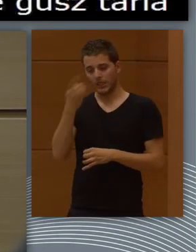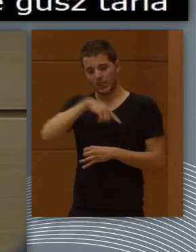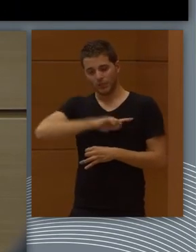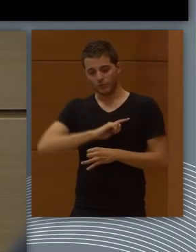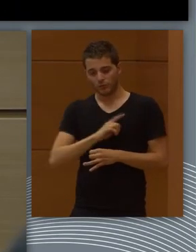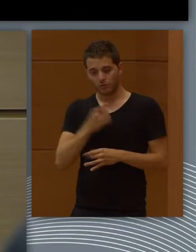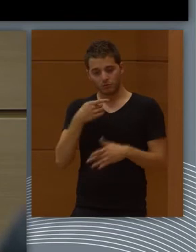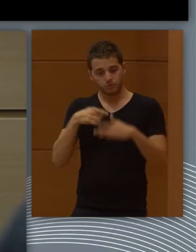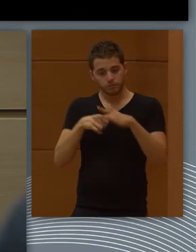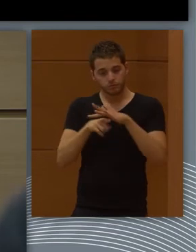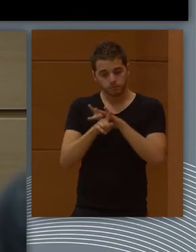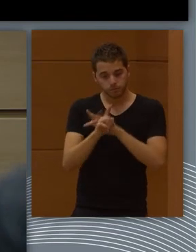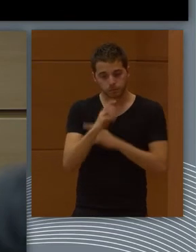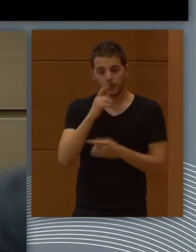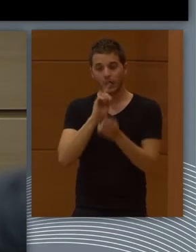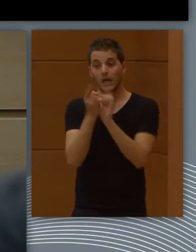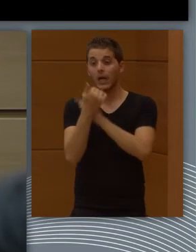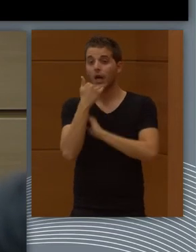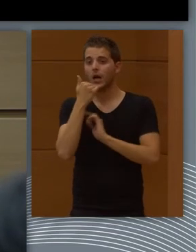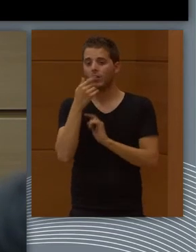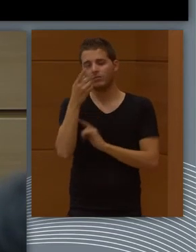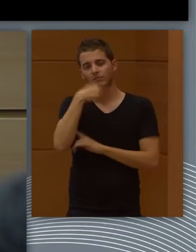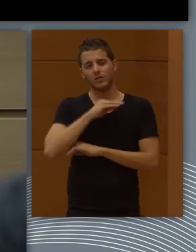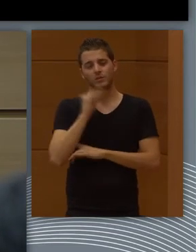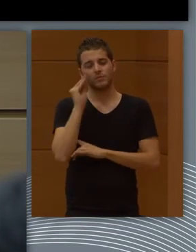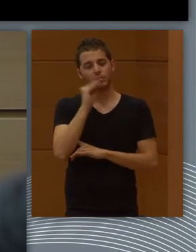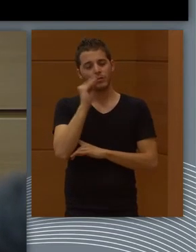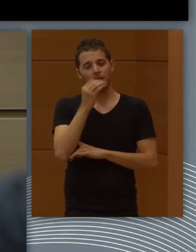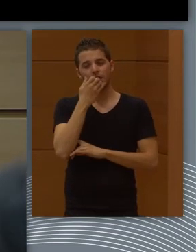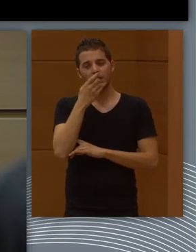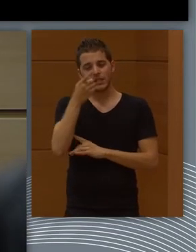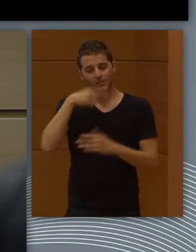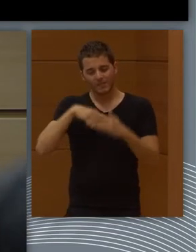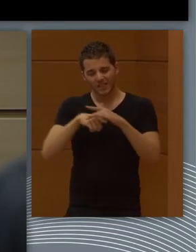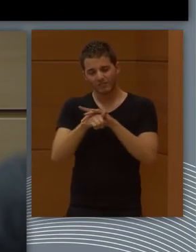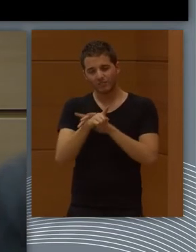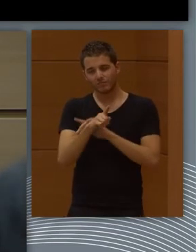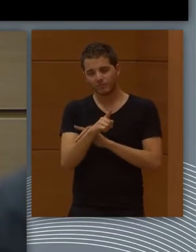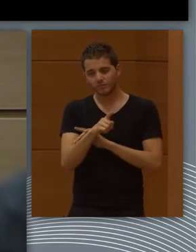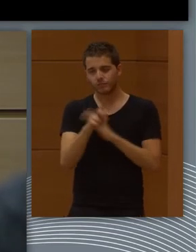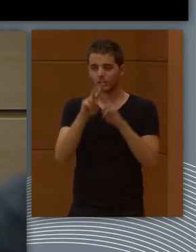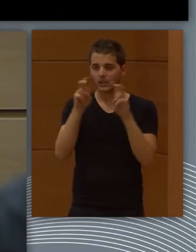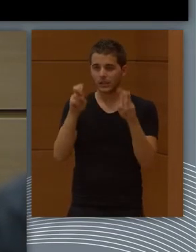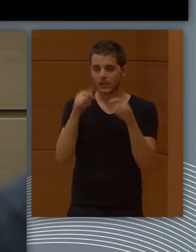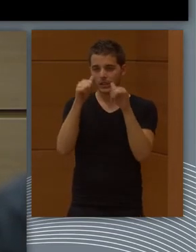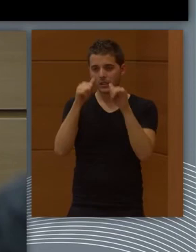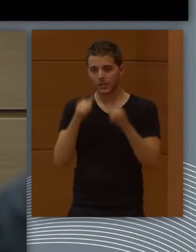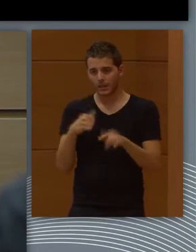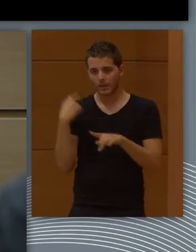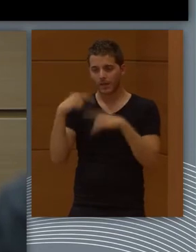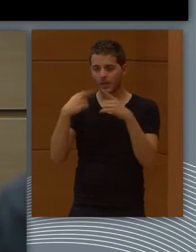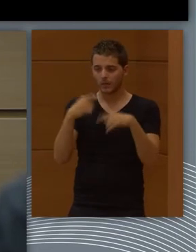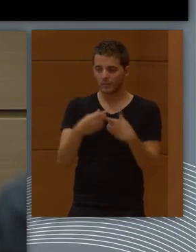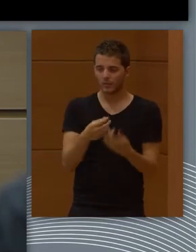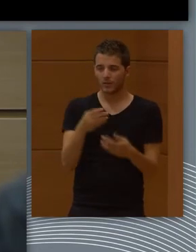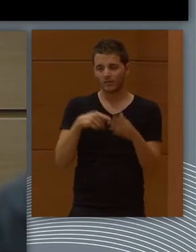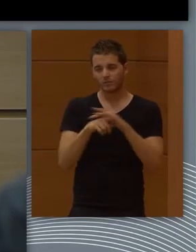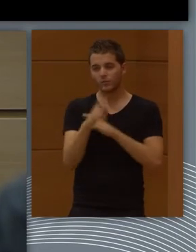de evolución, me gustaría preguntaros cómo consideráis que está evolucionando este título de transporte tradicional.